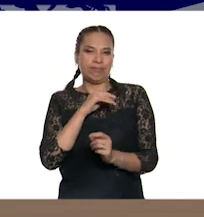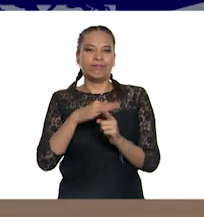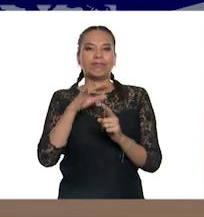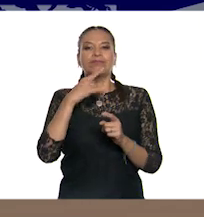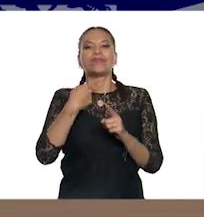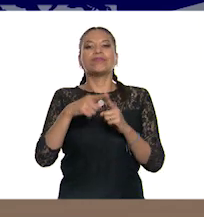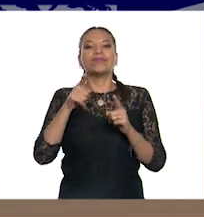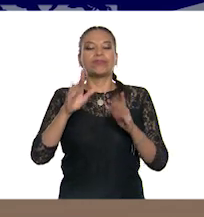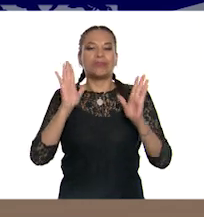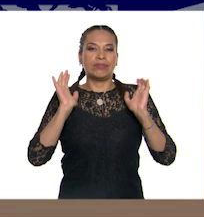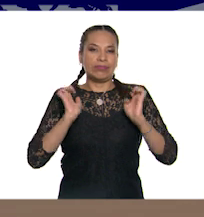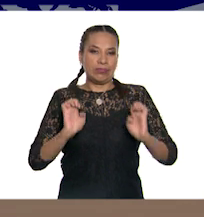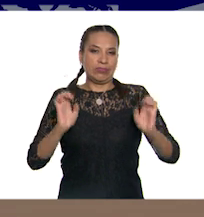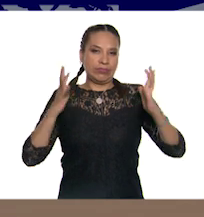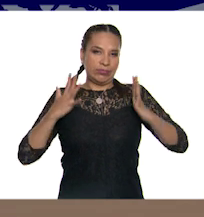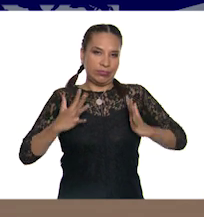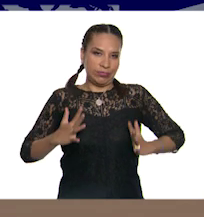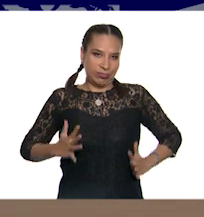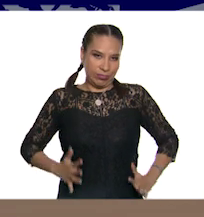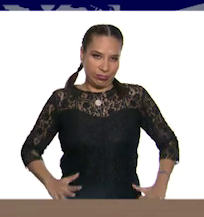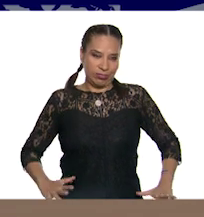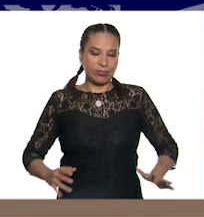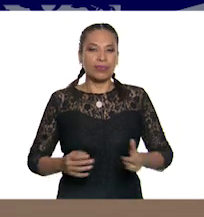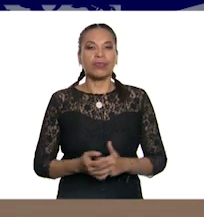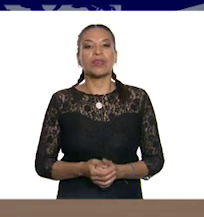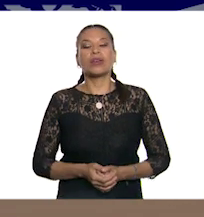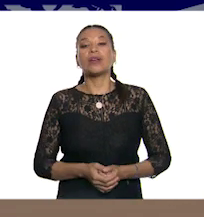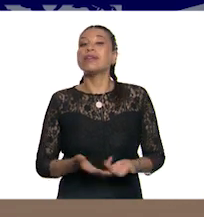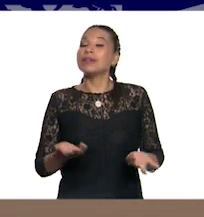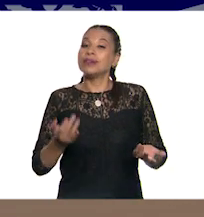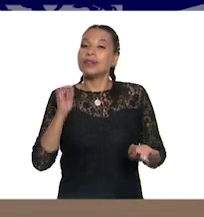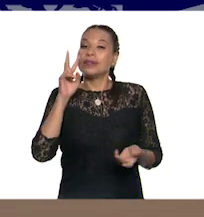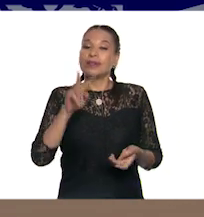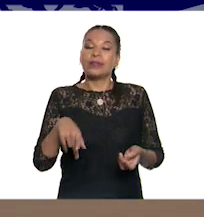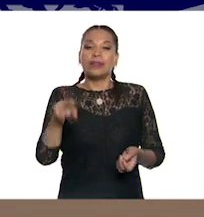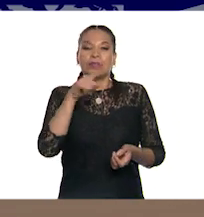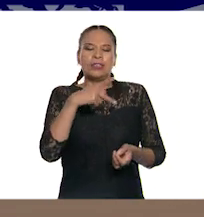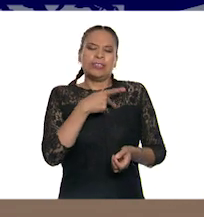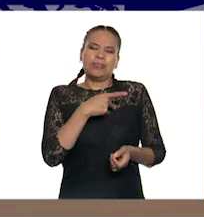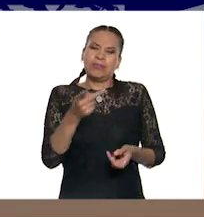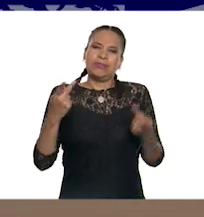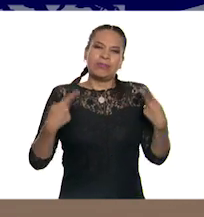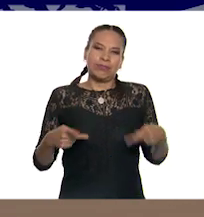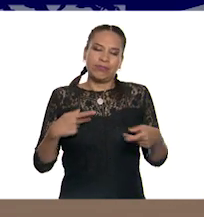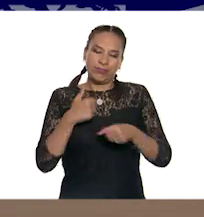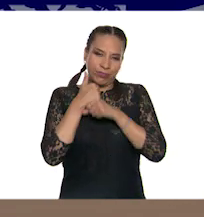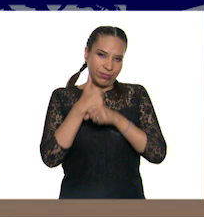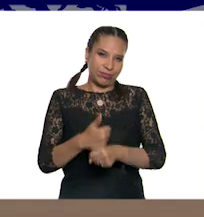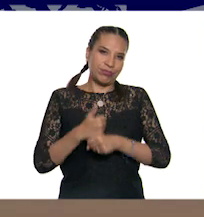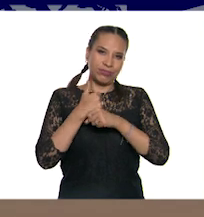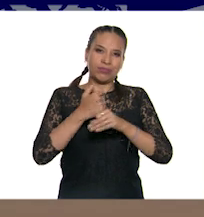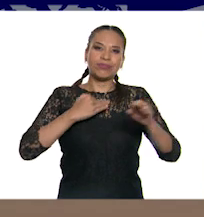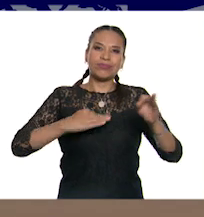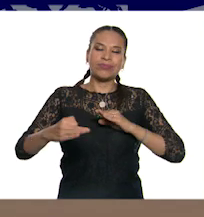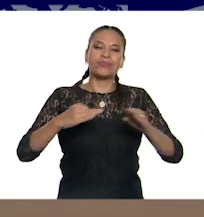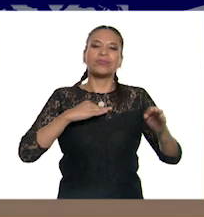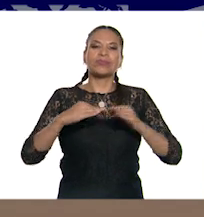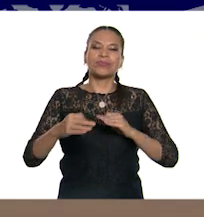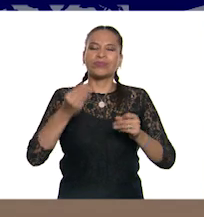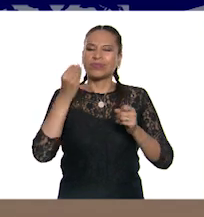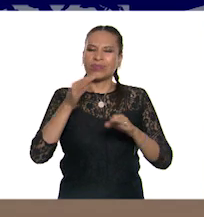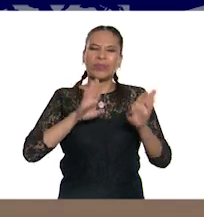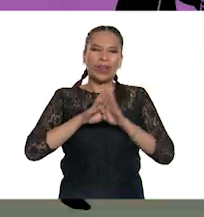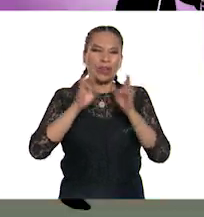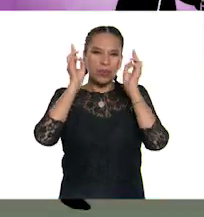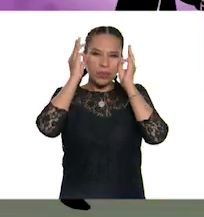tizne sus ricas vestiduras. Sí, aquella pobre gente se sacrificaba trabajando como mulos